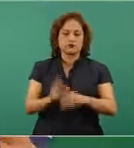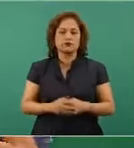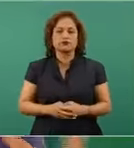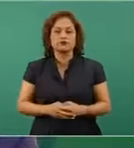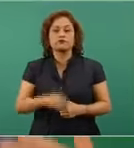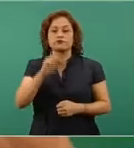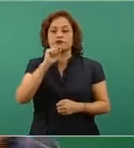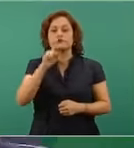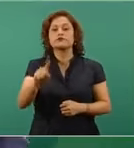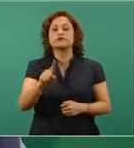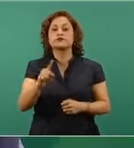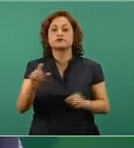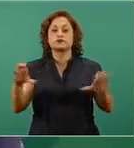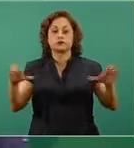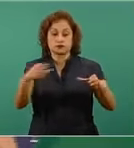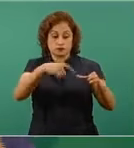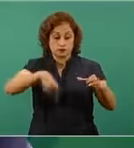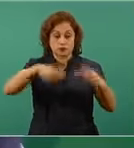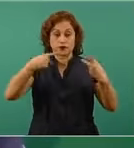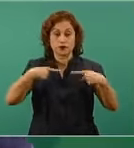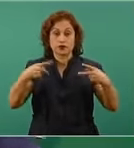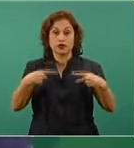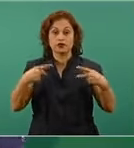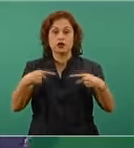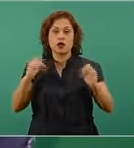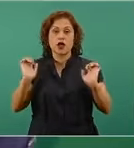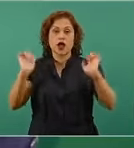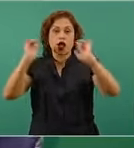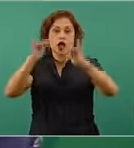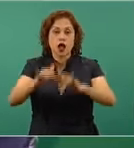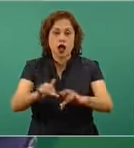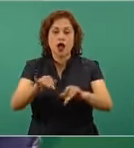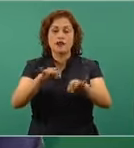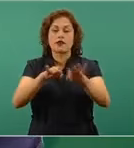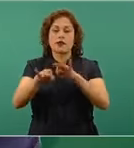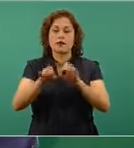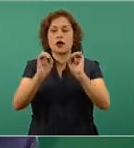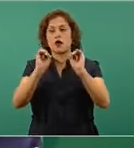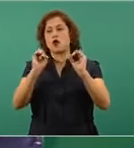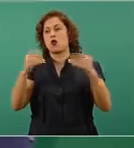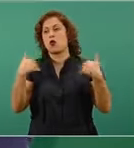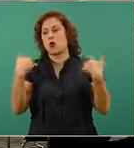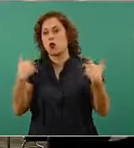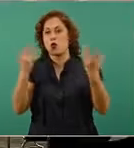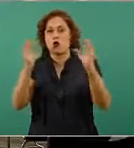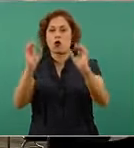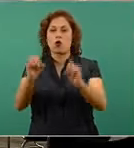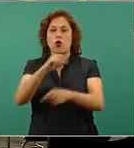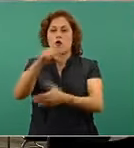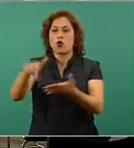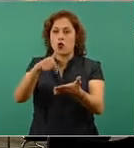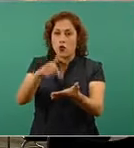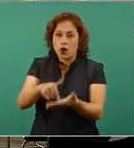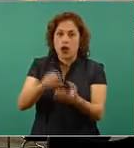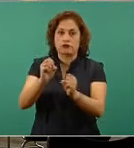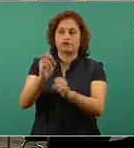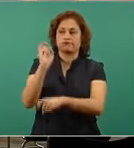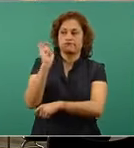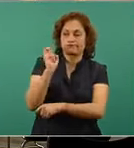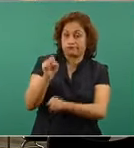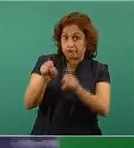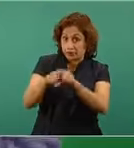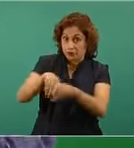colectiva, evitar acudir a centros de trabajo, de recreación públicos, el propio transporte público, cuando